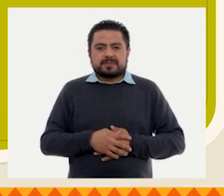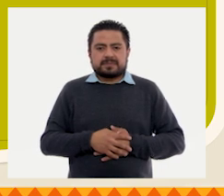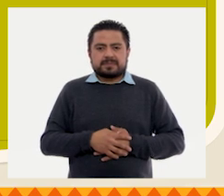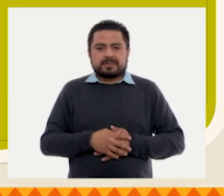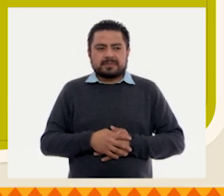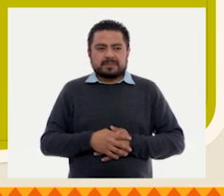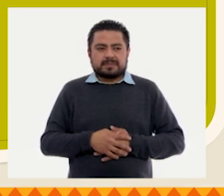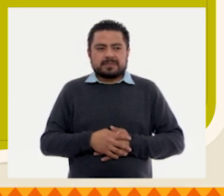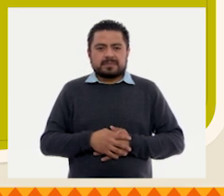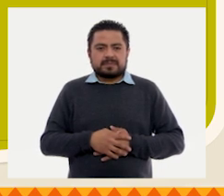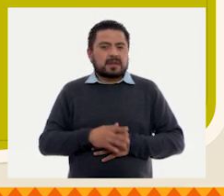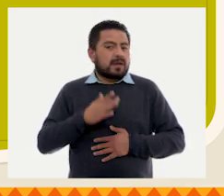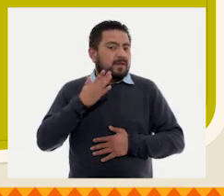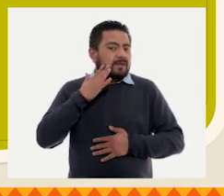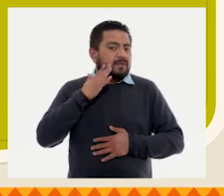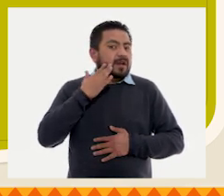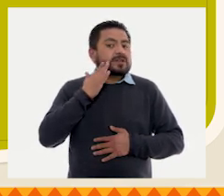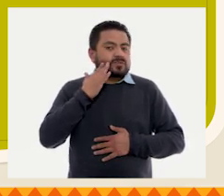buzon.escolar@nube.cep.gov.mx. Facebook